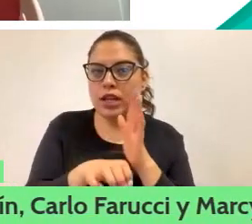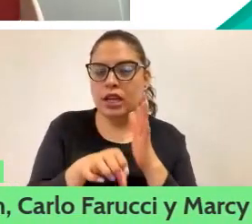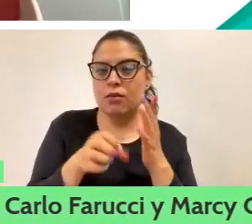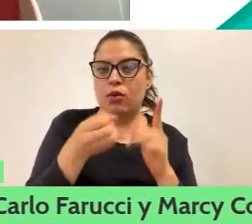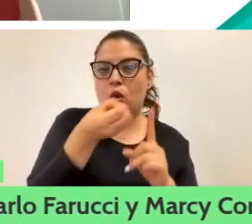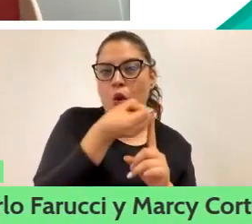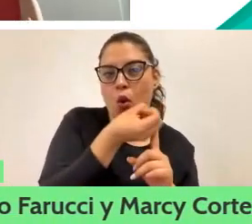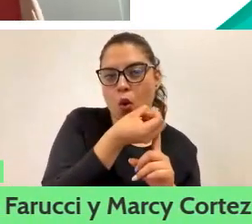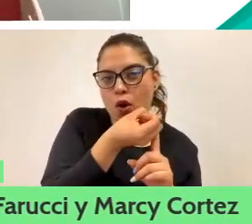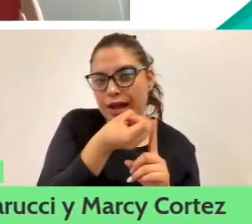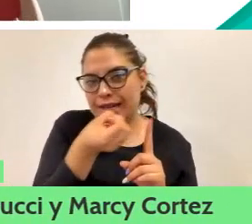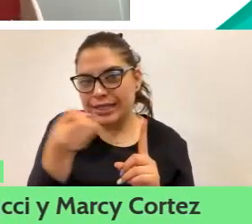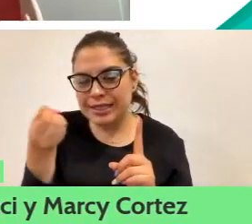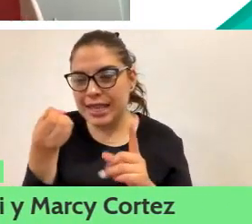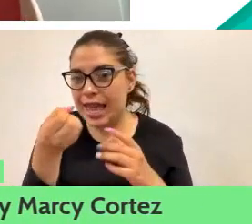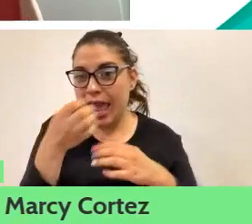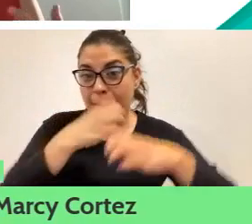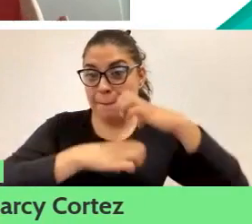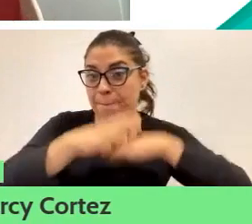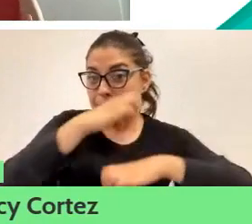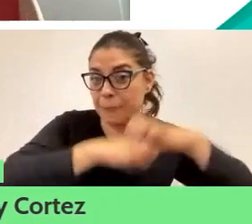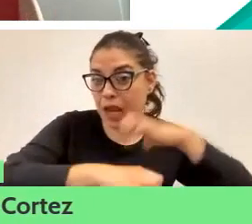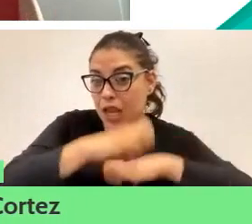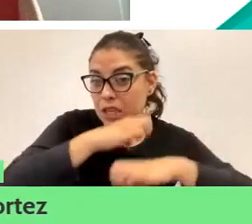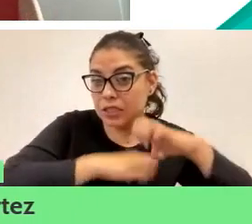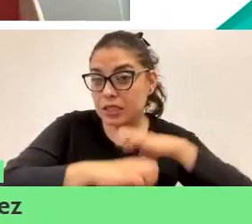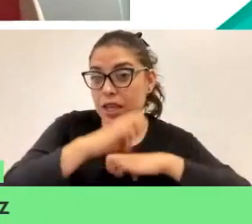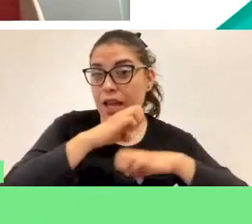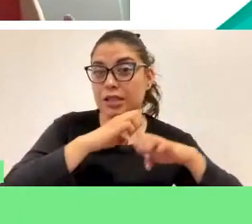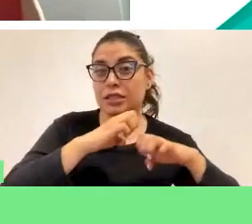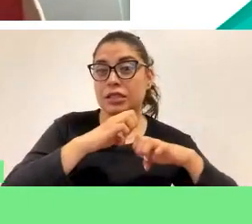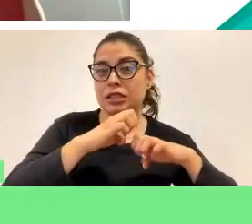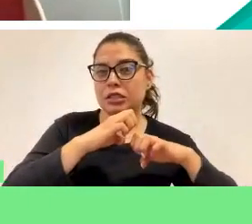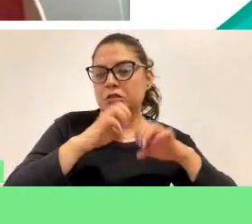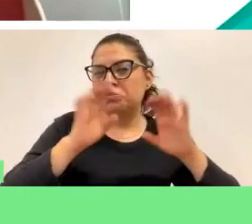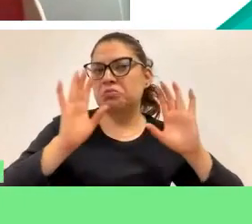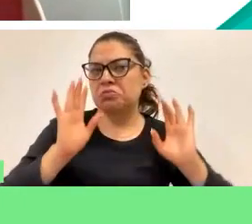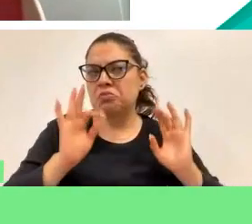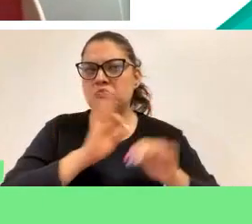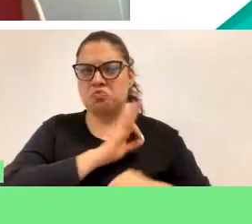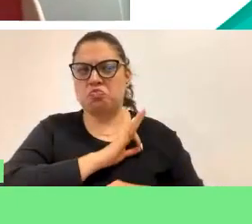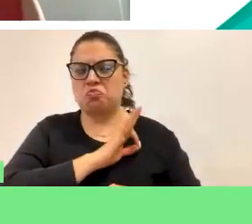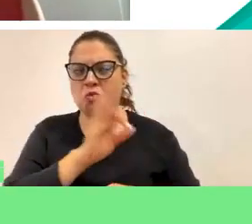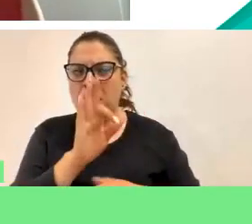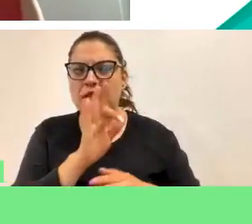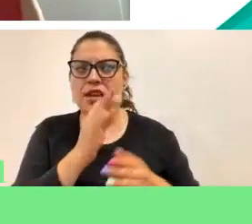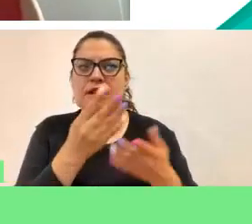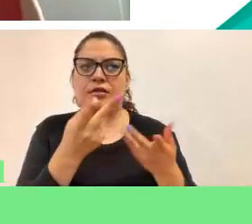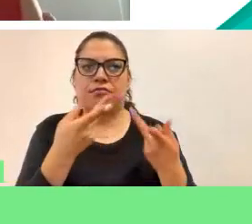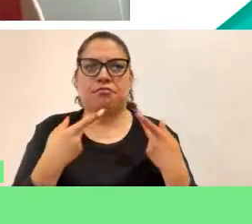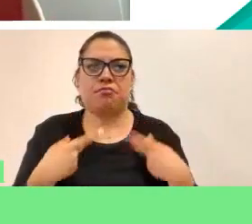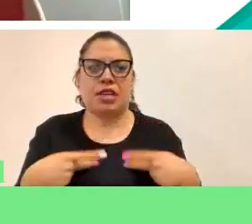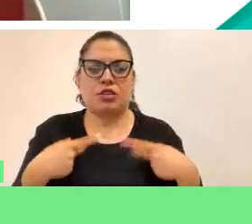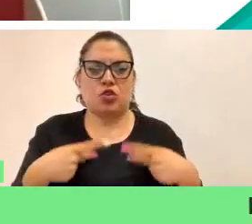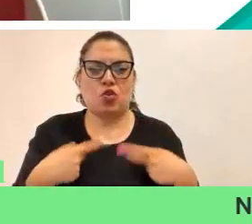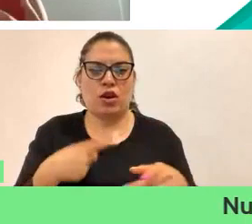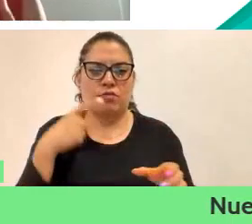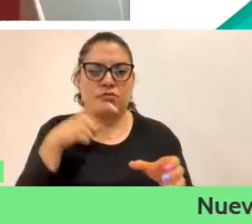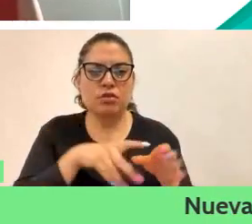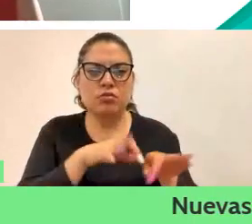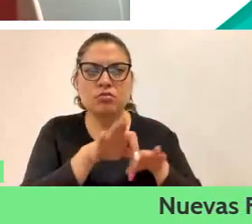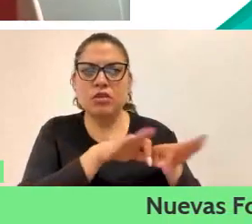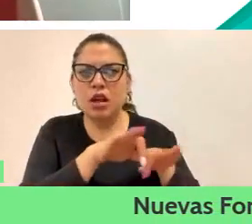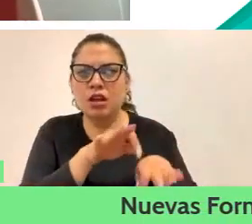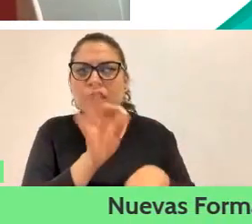organizaciones y empresas que están dispuestos a ceder el tiempo de sus empleados para que puedan ayudarte. Entonces, quizás tú no puedes contratar a alguien profesional, pero